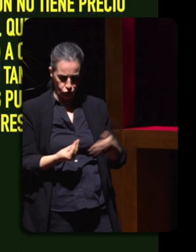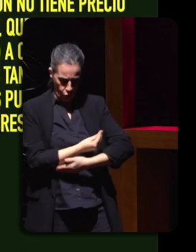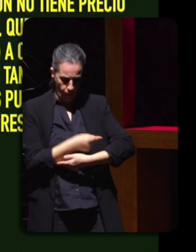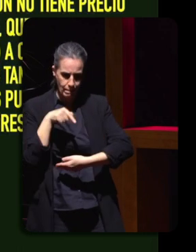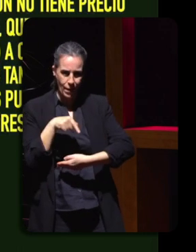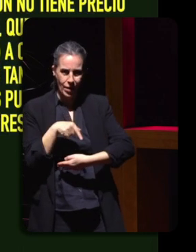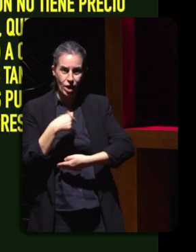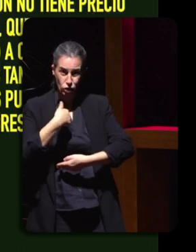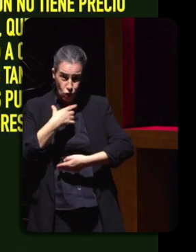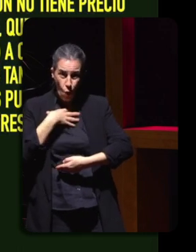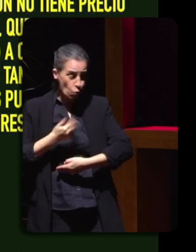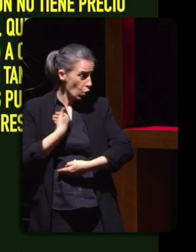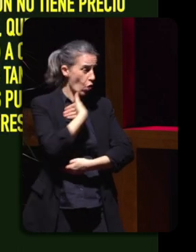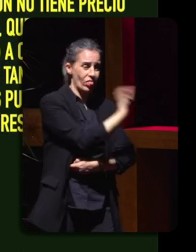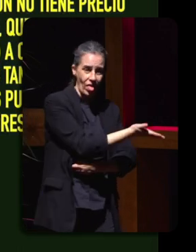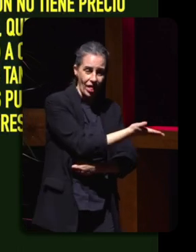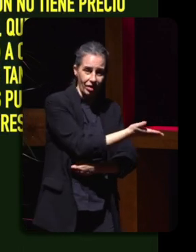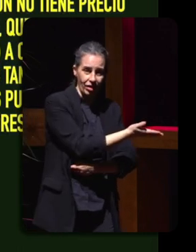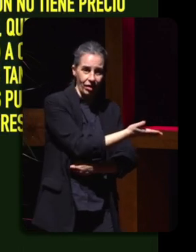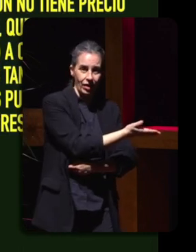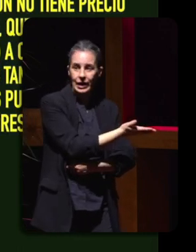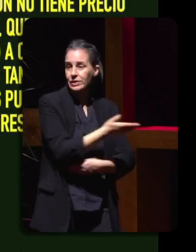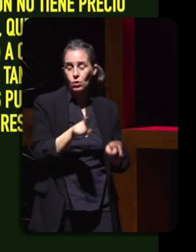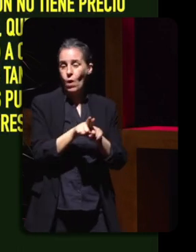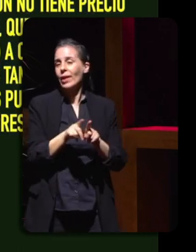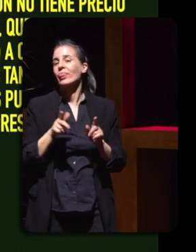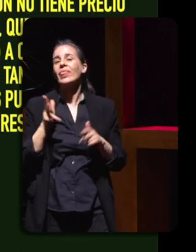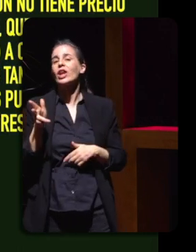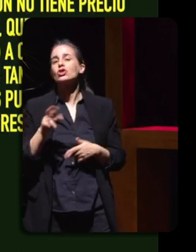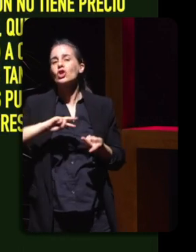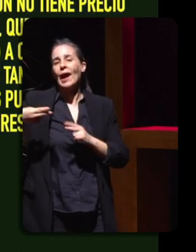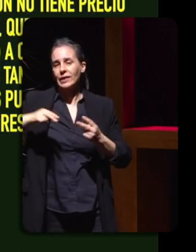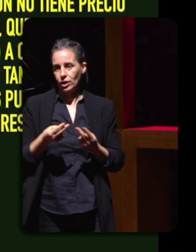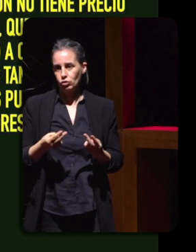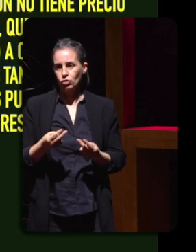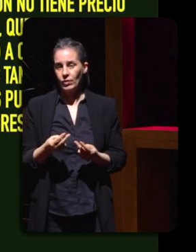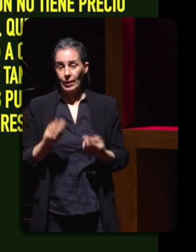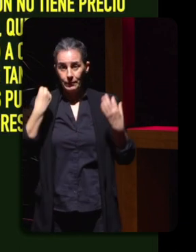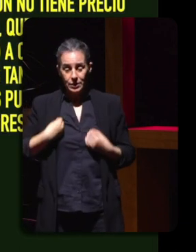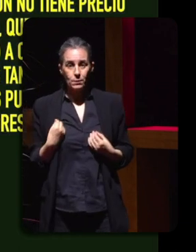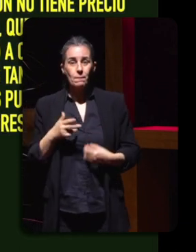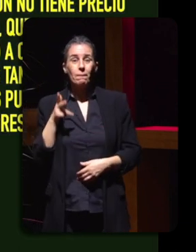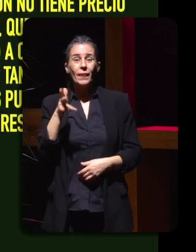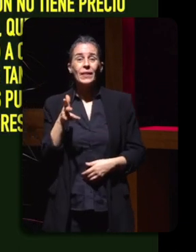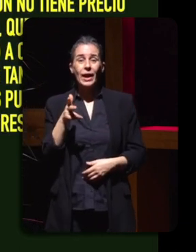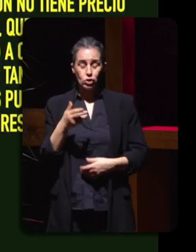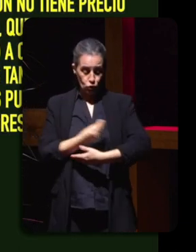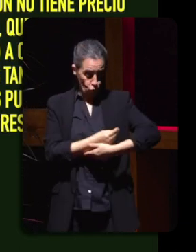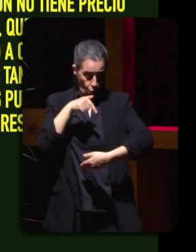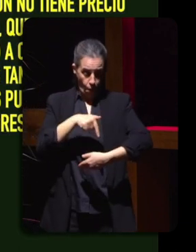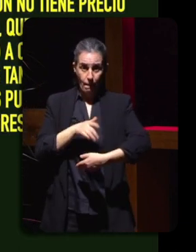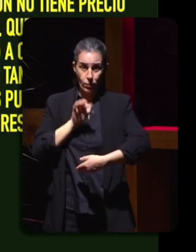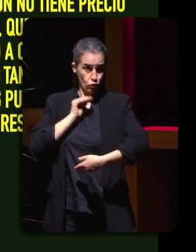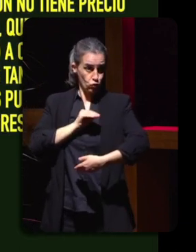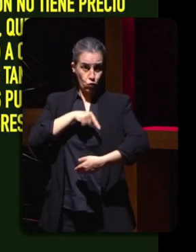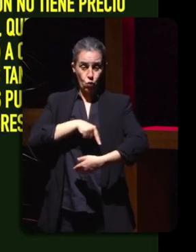puedo ceder esto es fácil de entender es como los derechos genéticos que Basta ya de ceder derechos de nacidos no me pongo ni feminista fíjate es que me